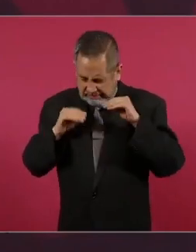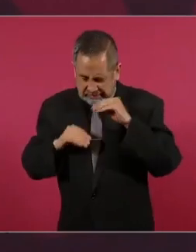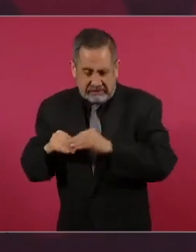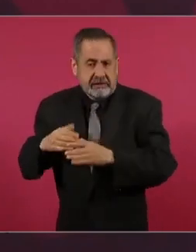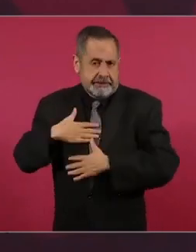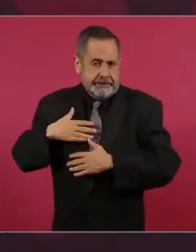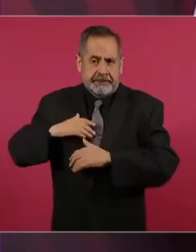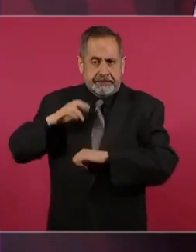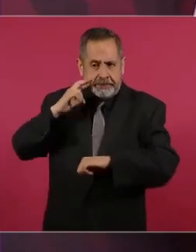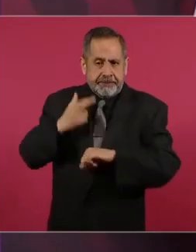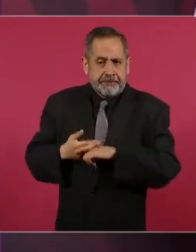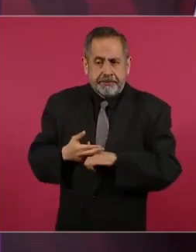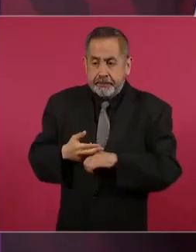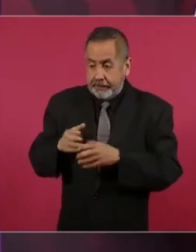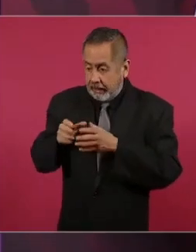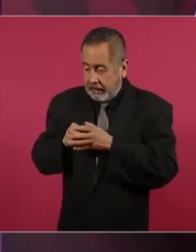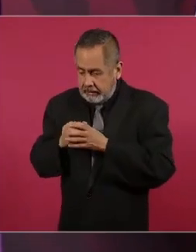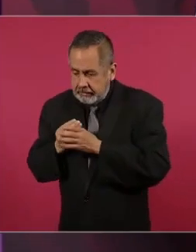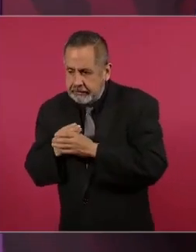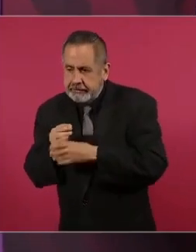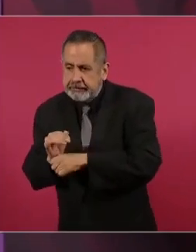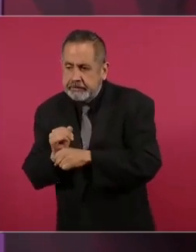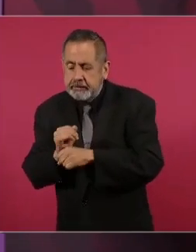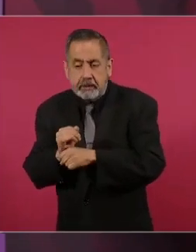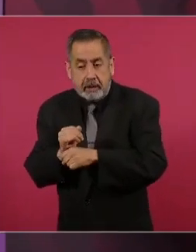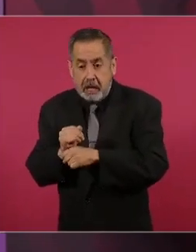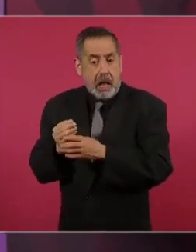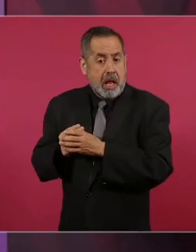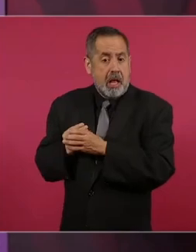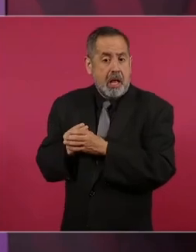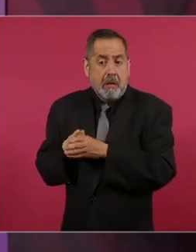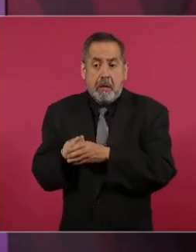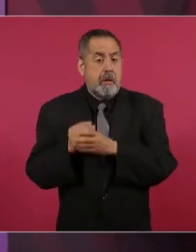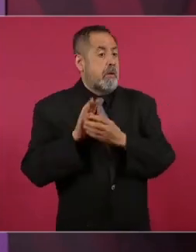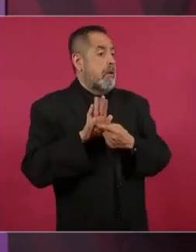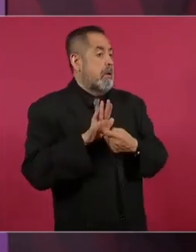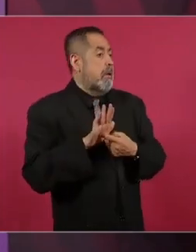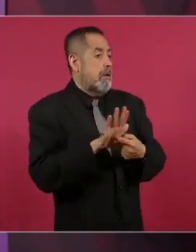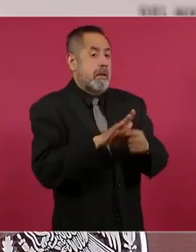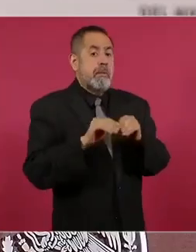Entonces, no podemos hacer referencia, no debemos